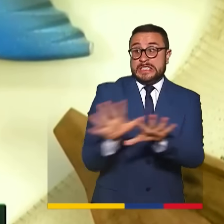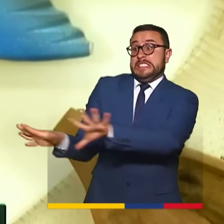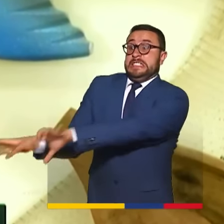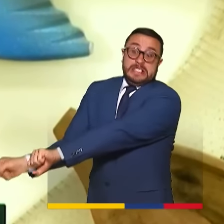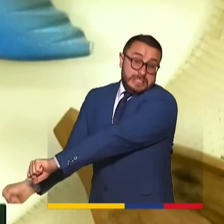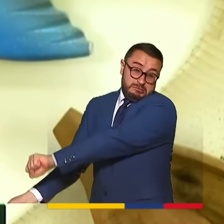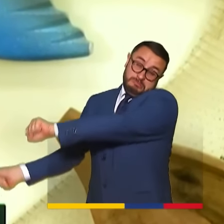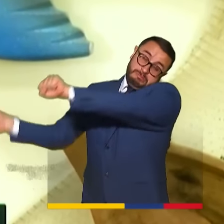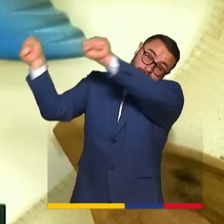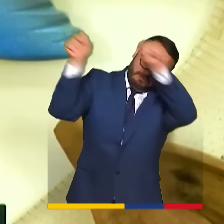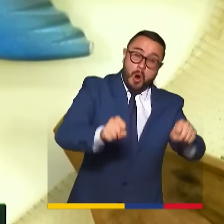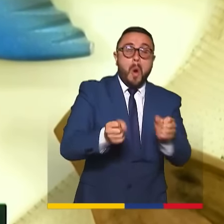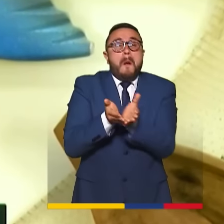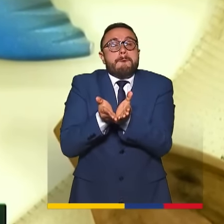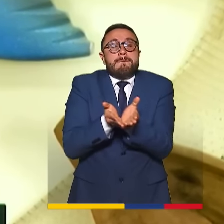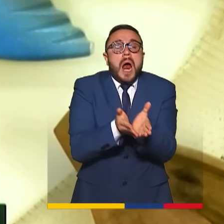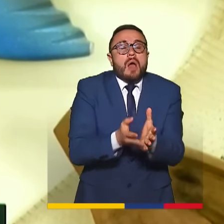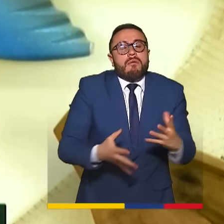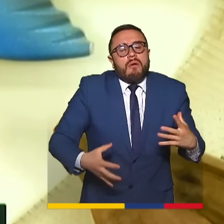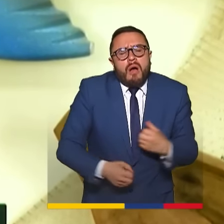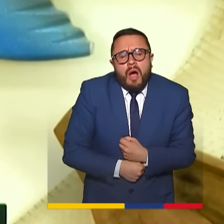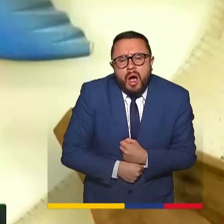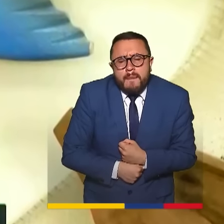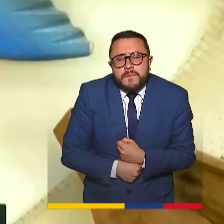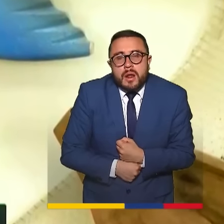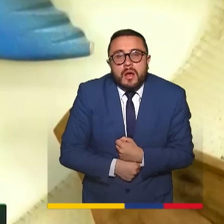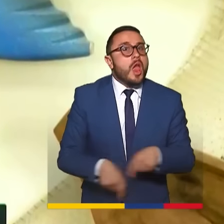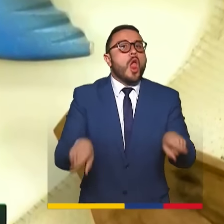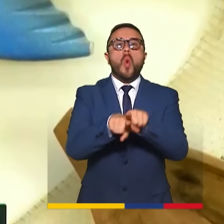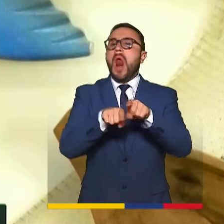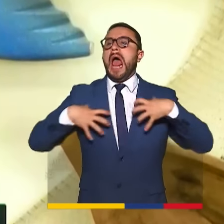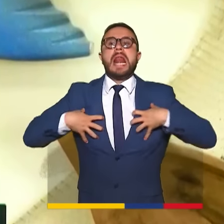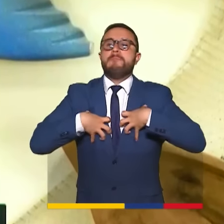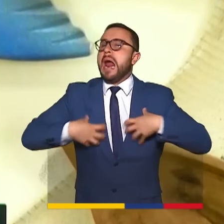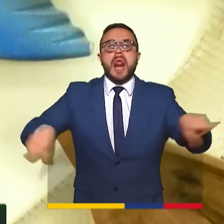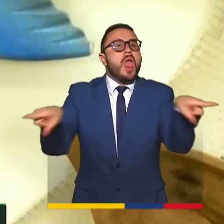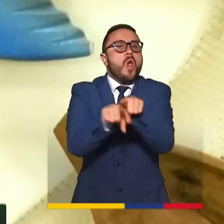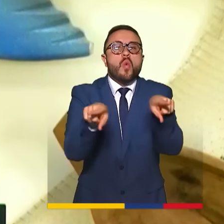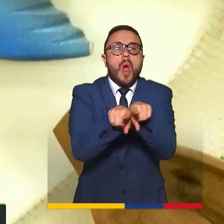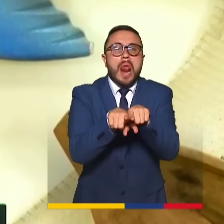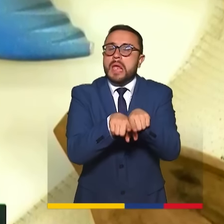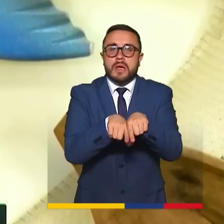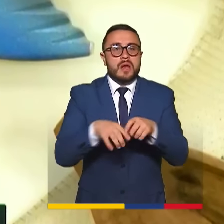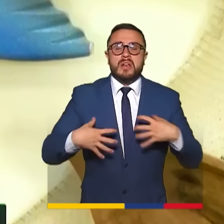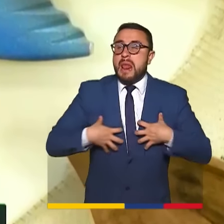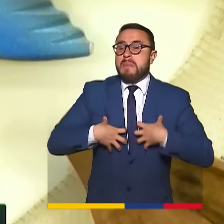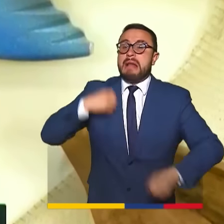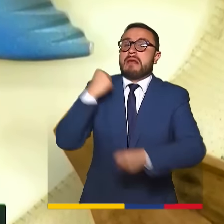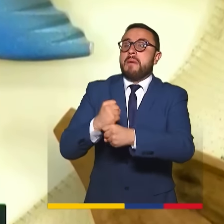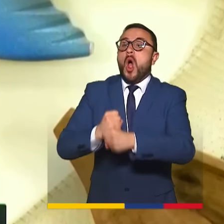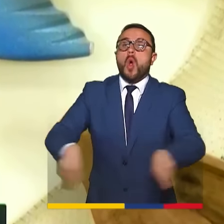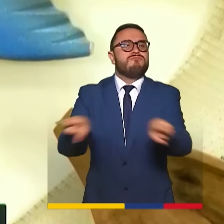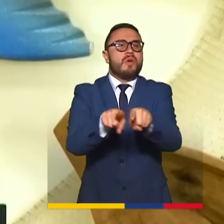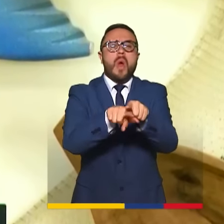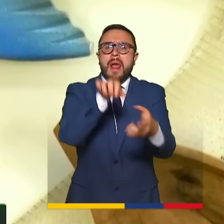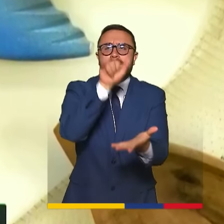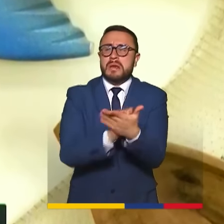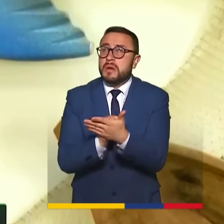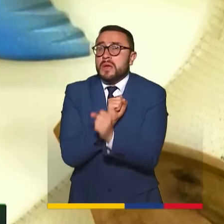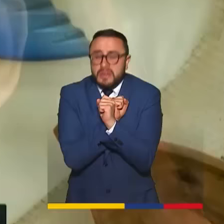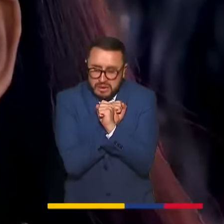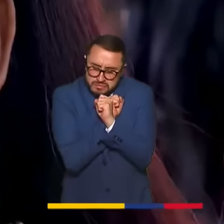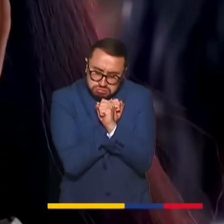trasladados a los barcos del hambre, como si fuesen animales de trabajo, para venir